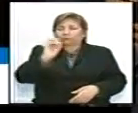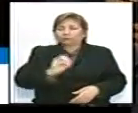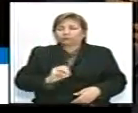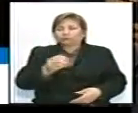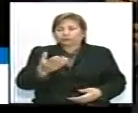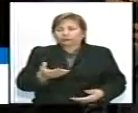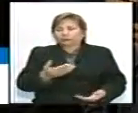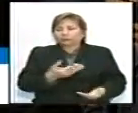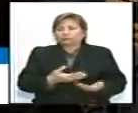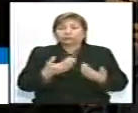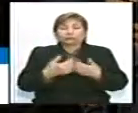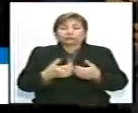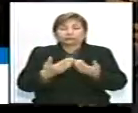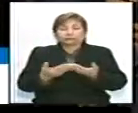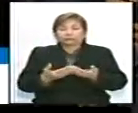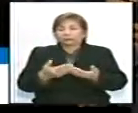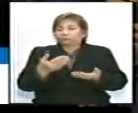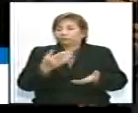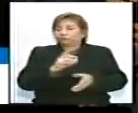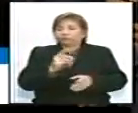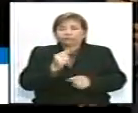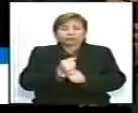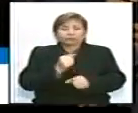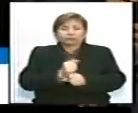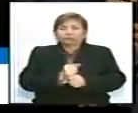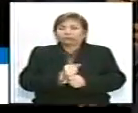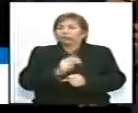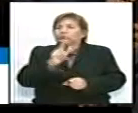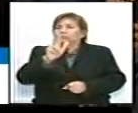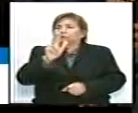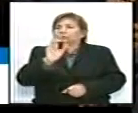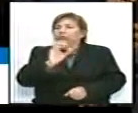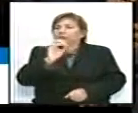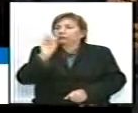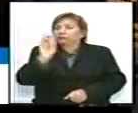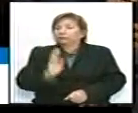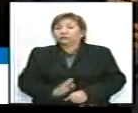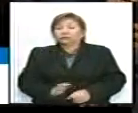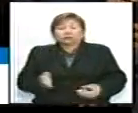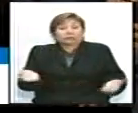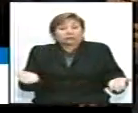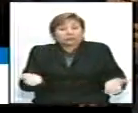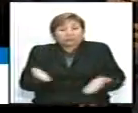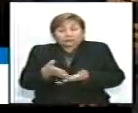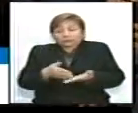30.9% de los patrulleros inoperativos, o sea, la tercera parte. Y